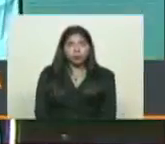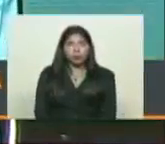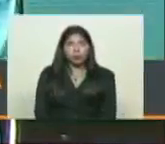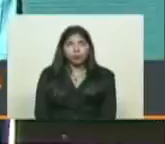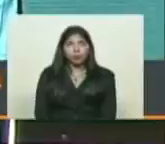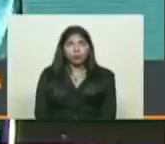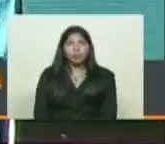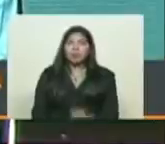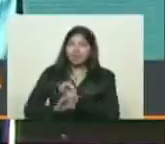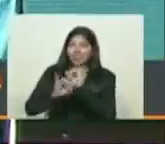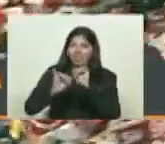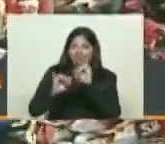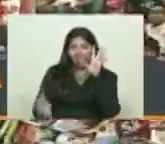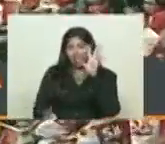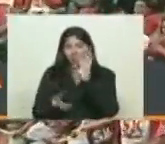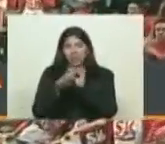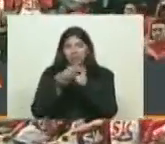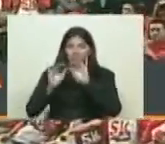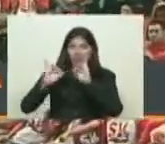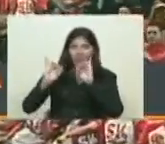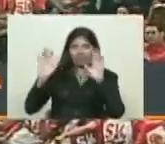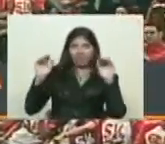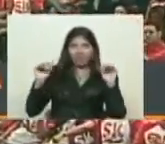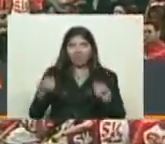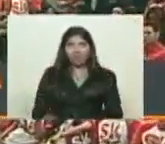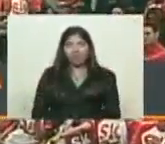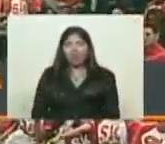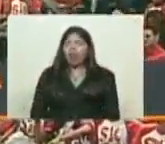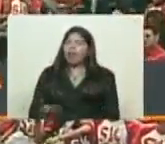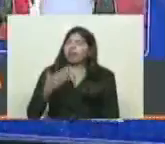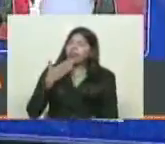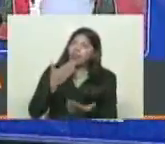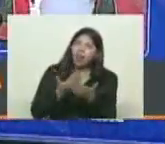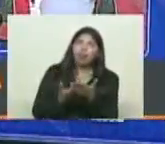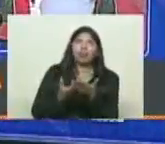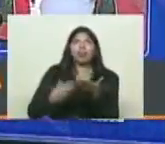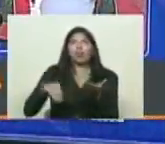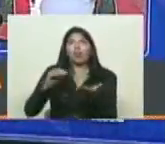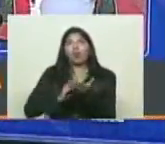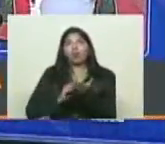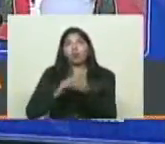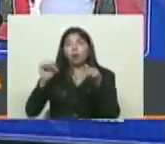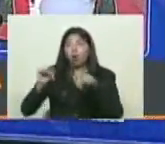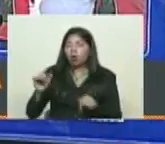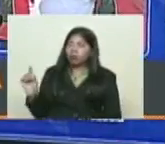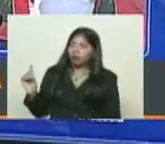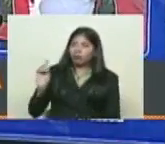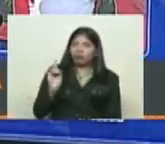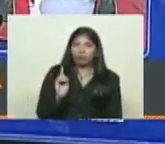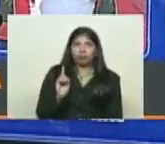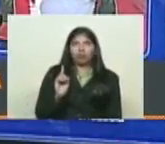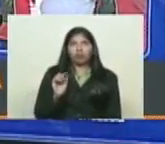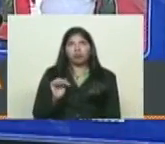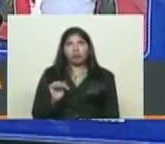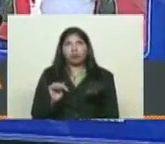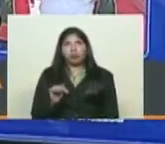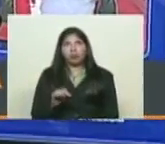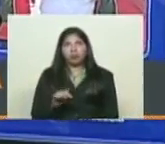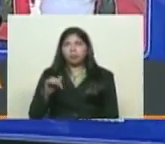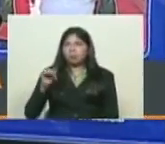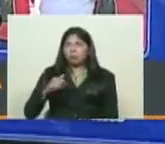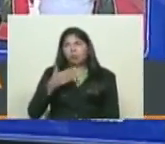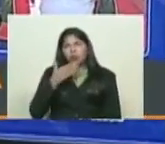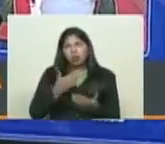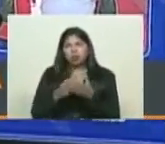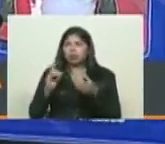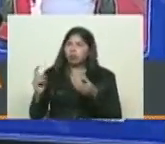Ya para despedirme, presidente, agradecerle nuevamente la oportunidad de estar aquí, de formar parte de este gran